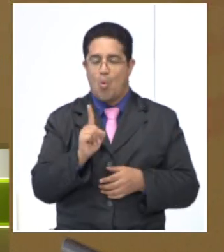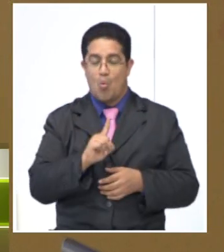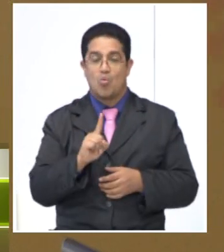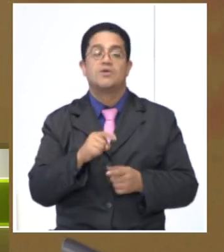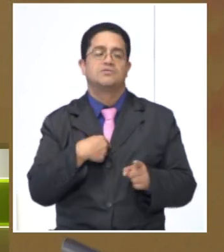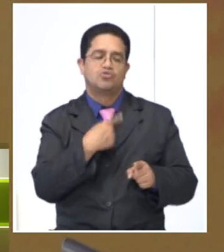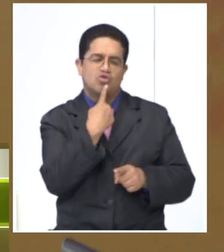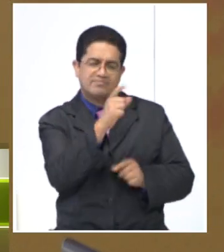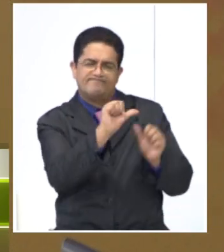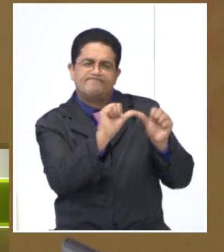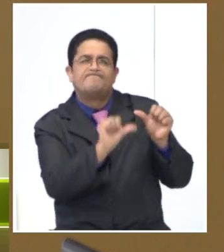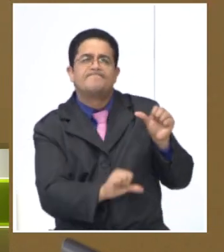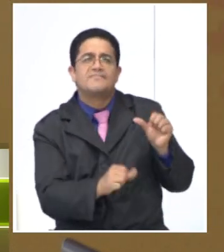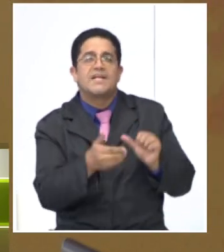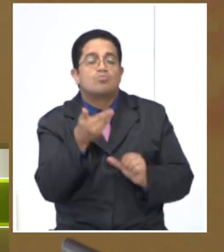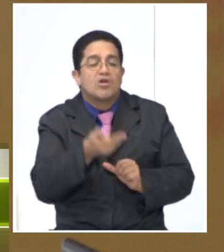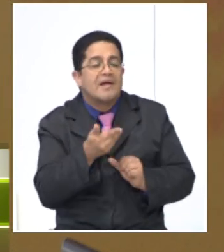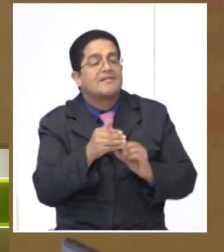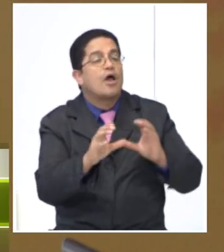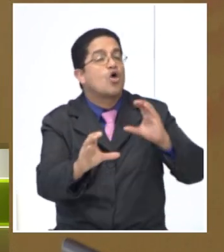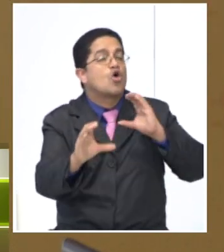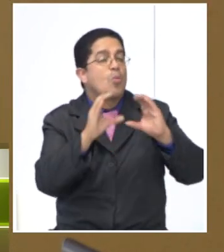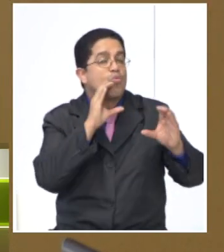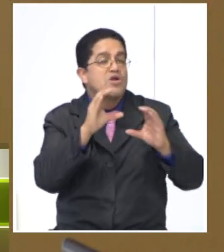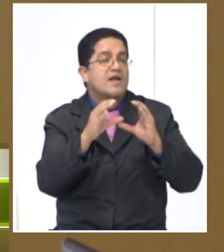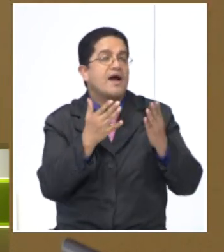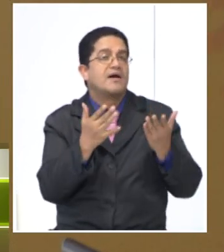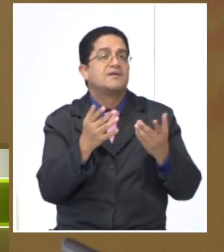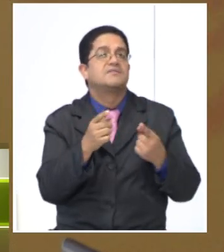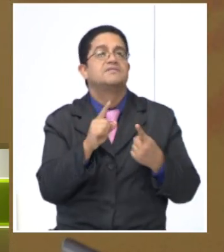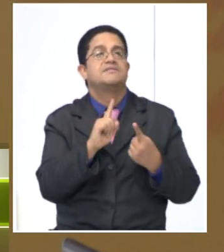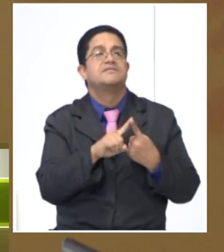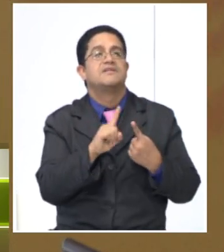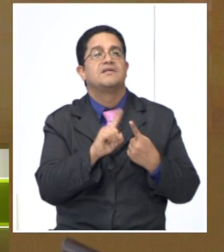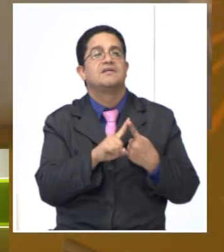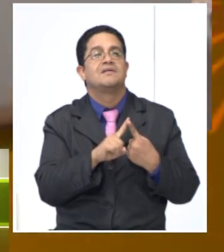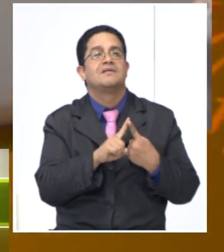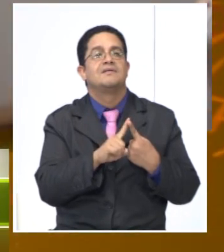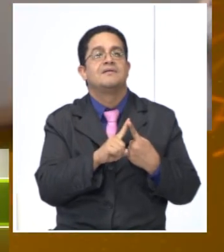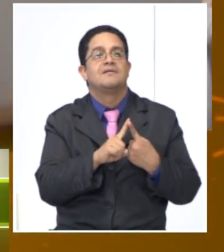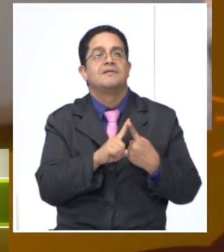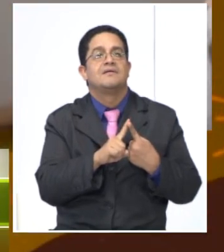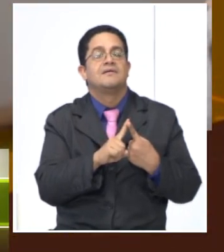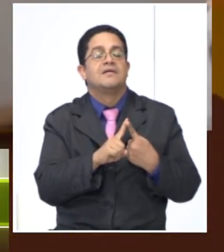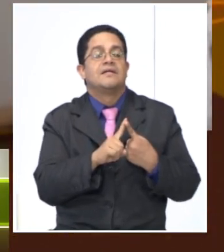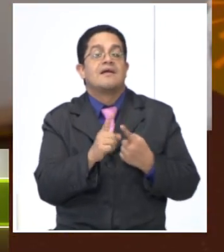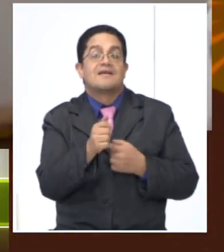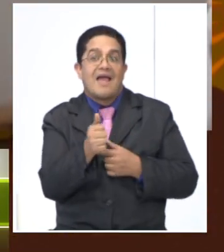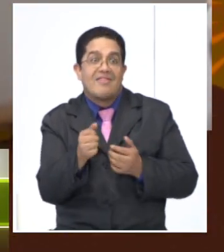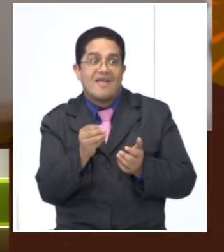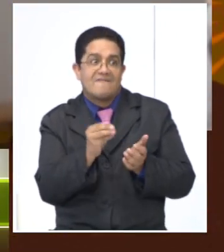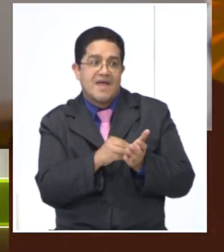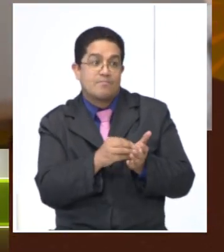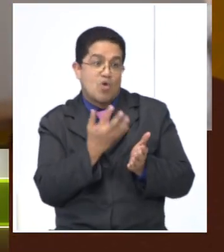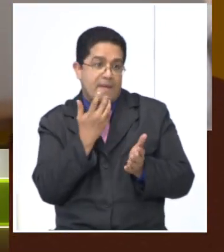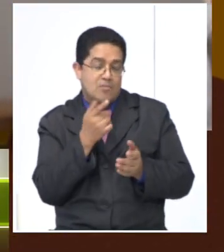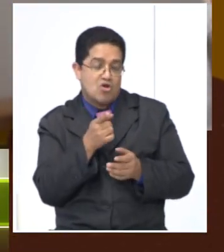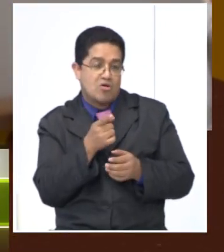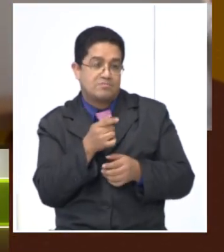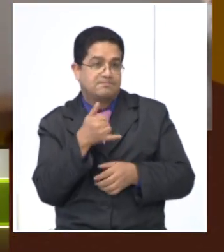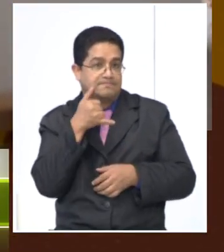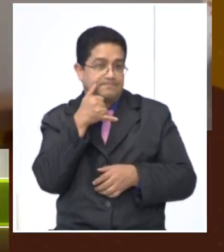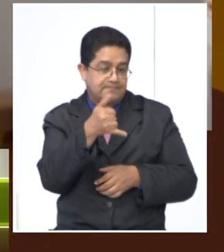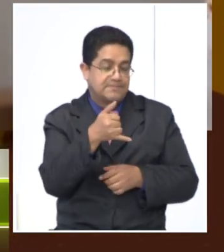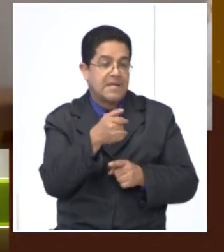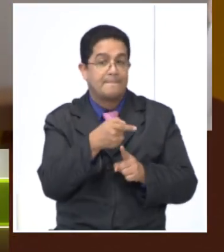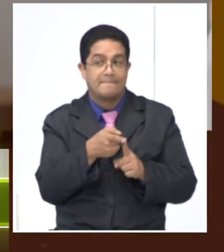momento la importancia de la comunicación asertiva. Sí. El hecho de no puedo estar todo el tiempo cada vez que me necesites, pero cuando me